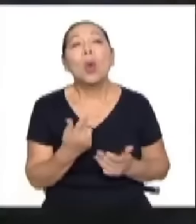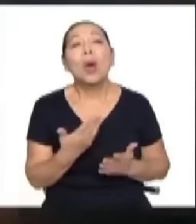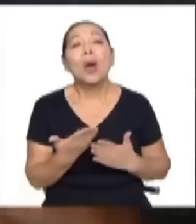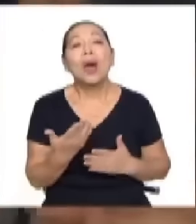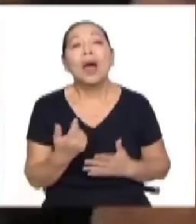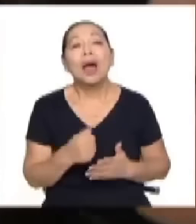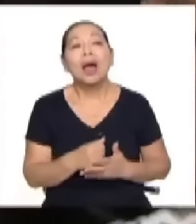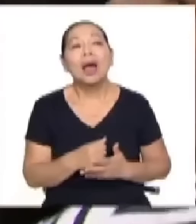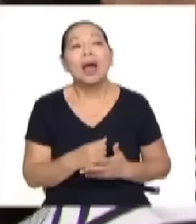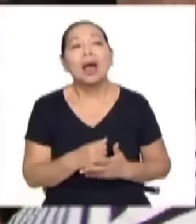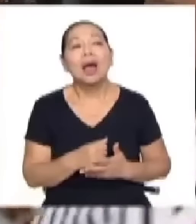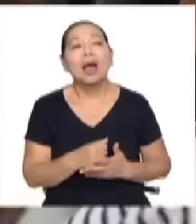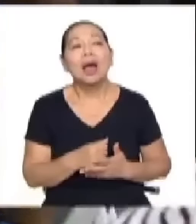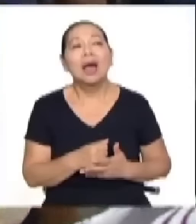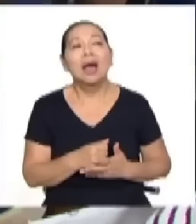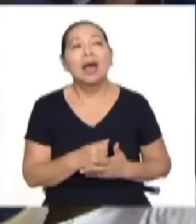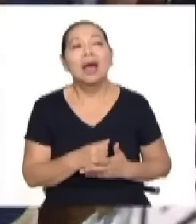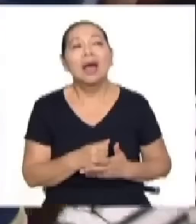Buenos días.